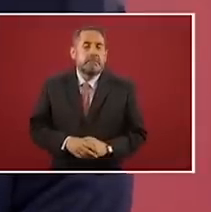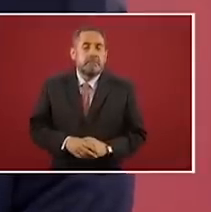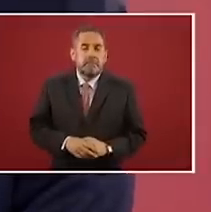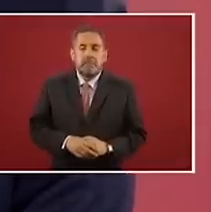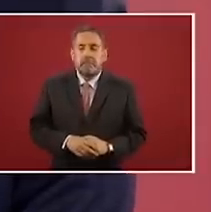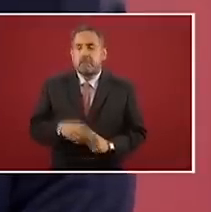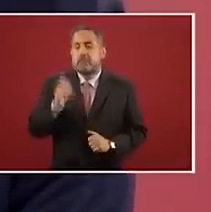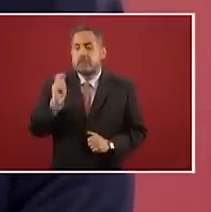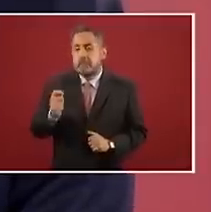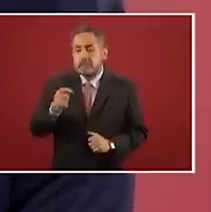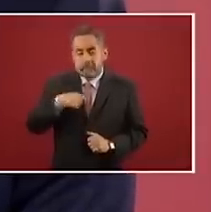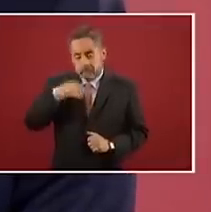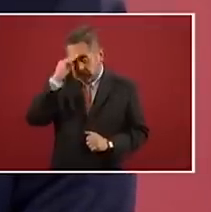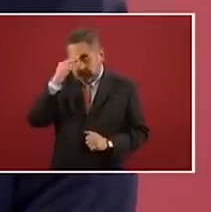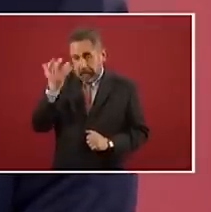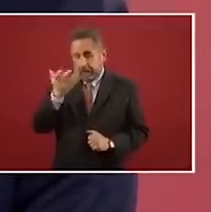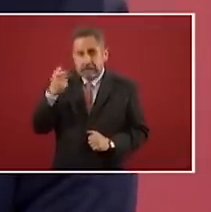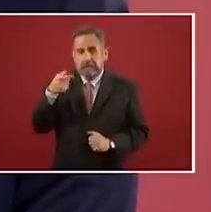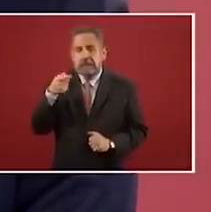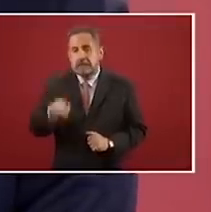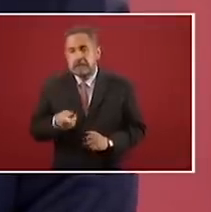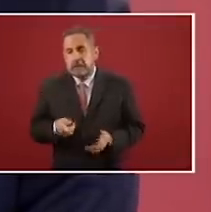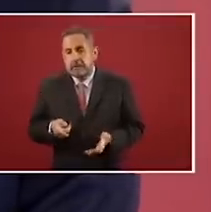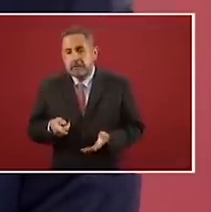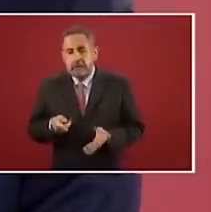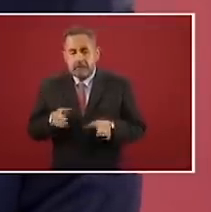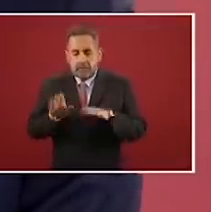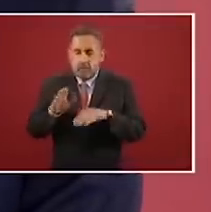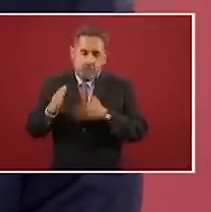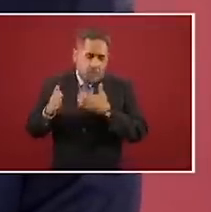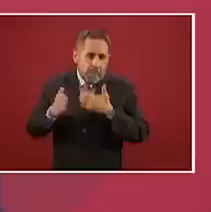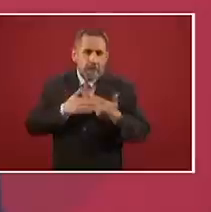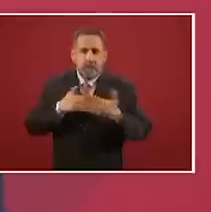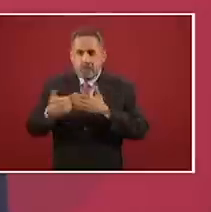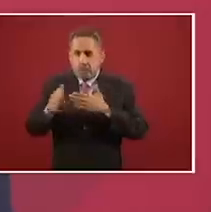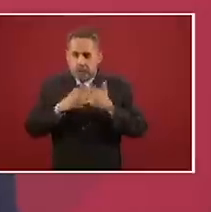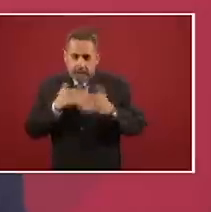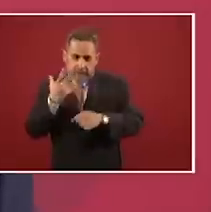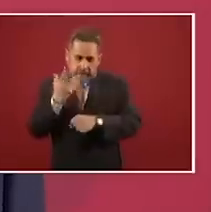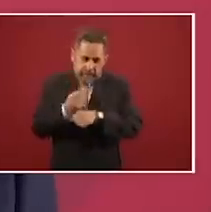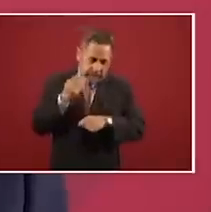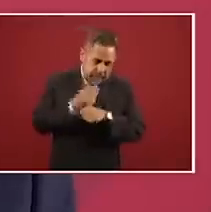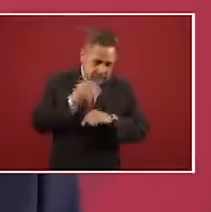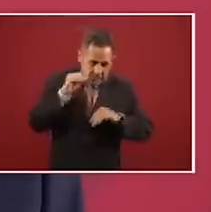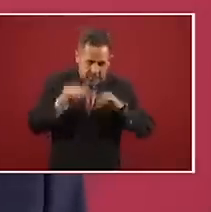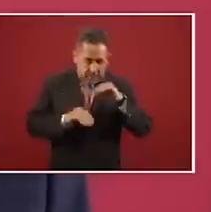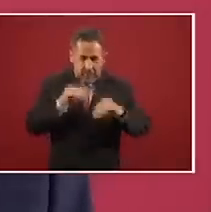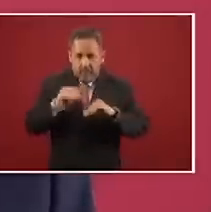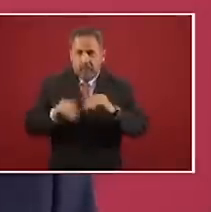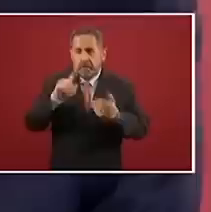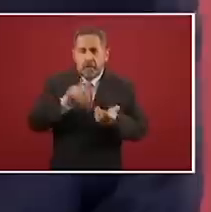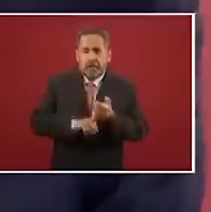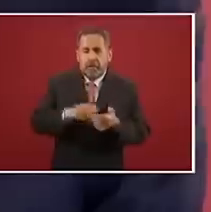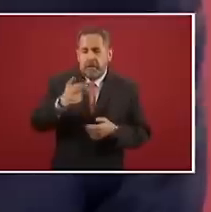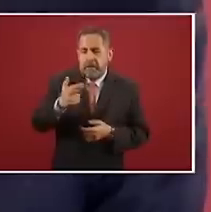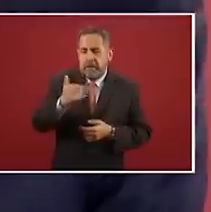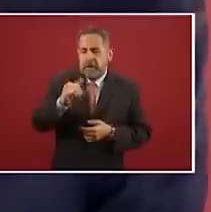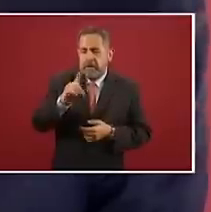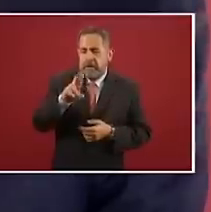Lo único que se va a hacer ahí es modernizar el sistema de las